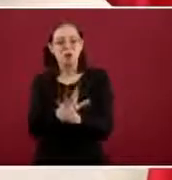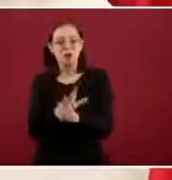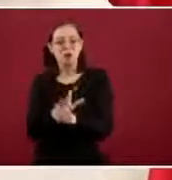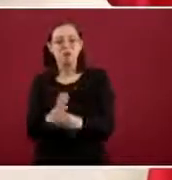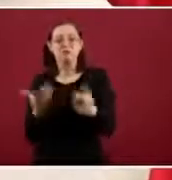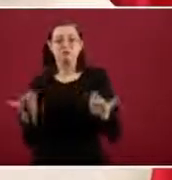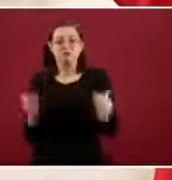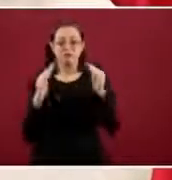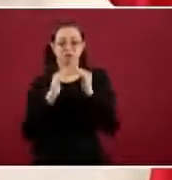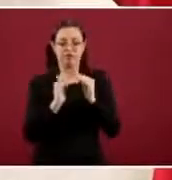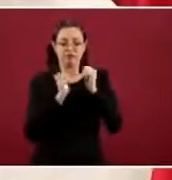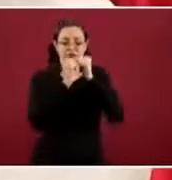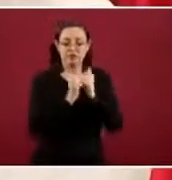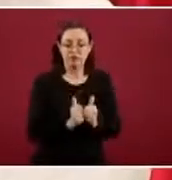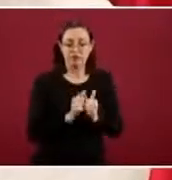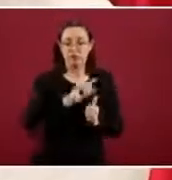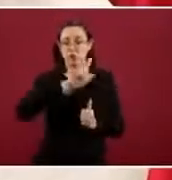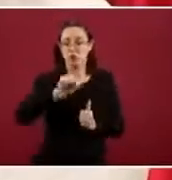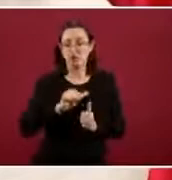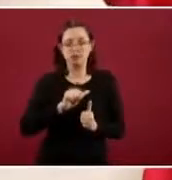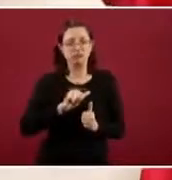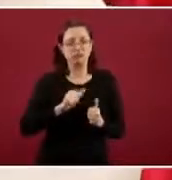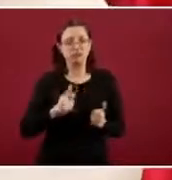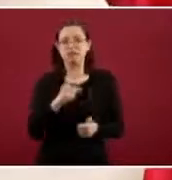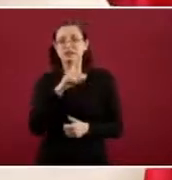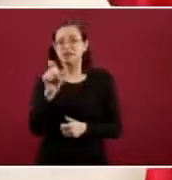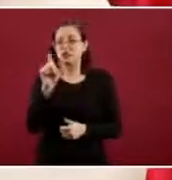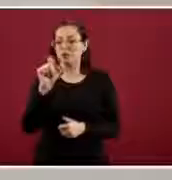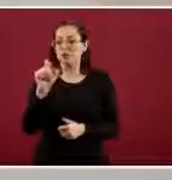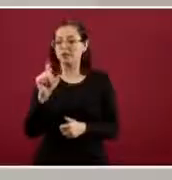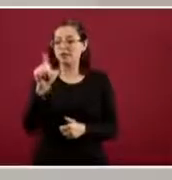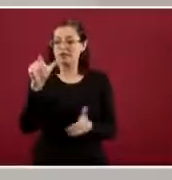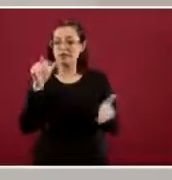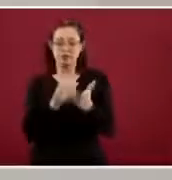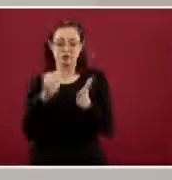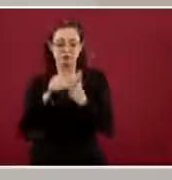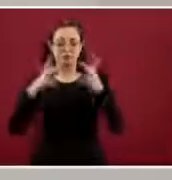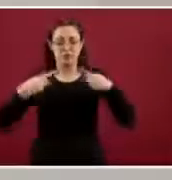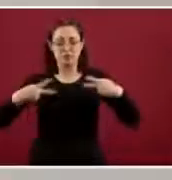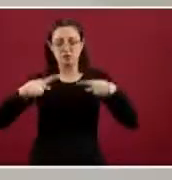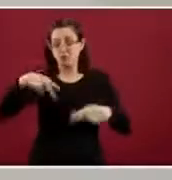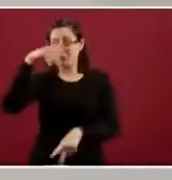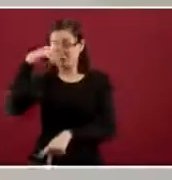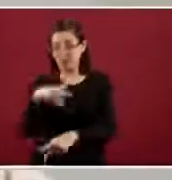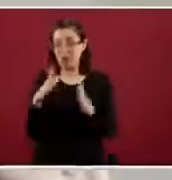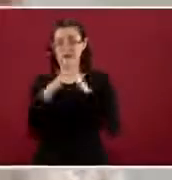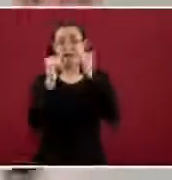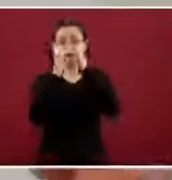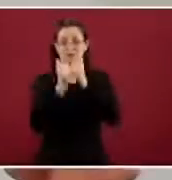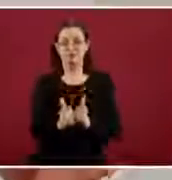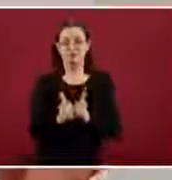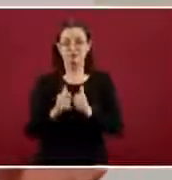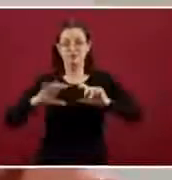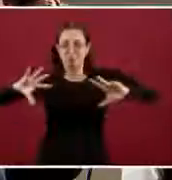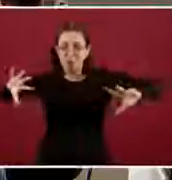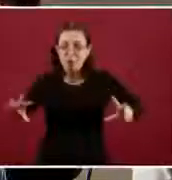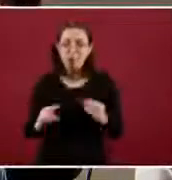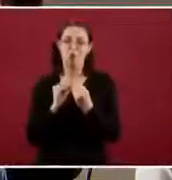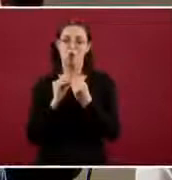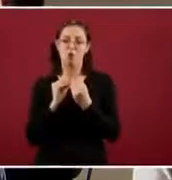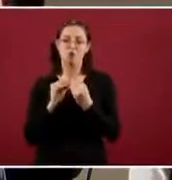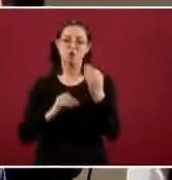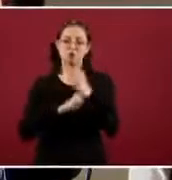la multiplicamos por millones, por 127 millones de mexicanas y mexicanos, hacemos un todo que